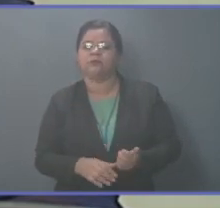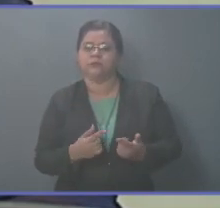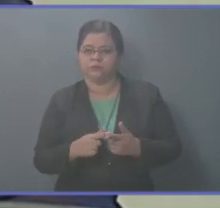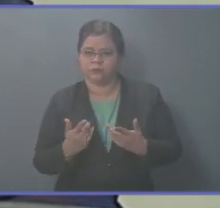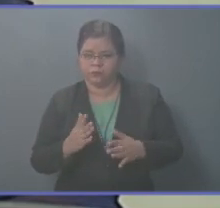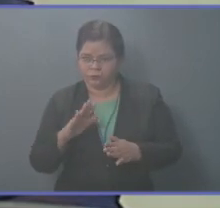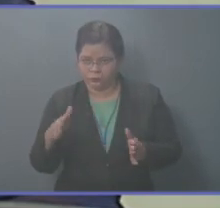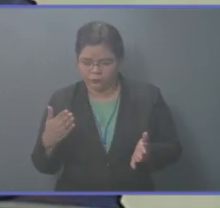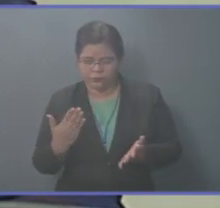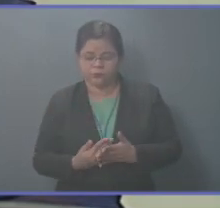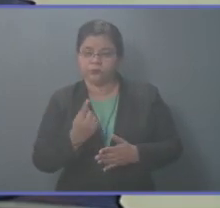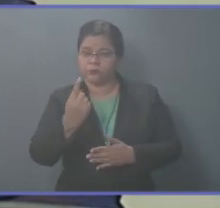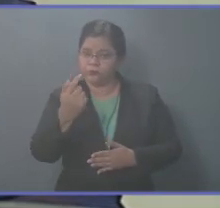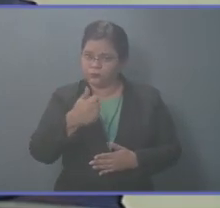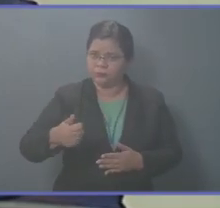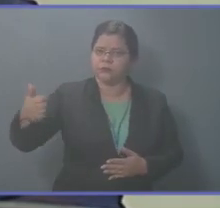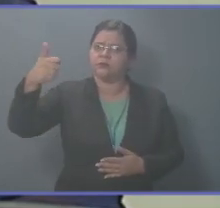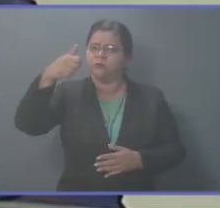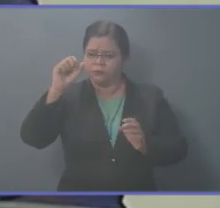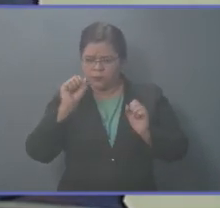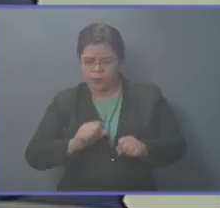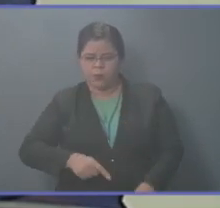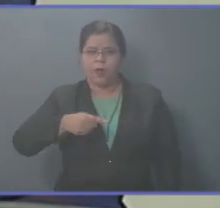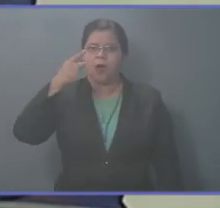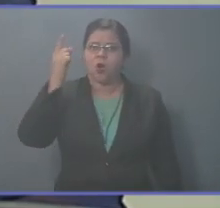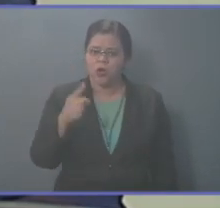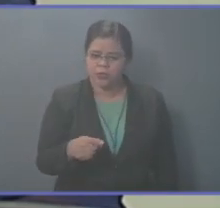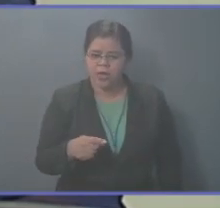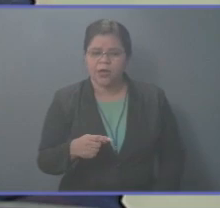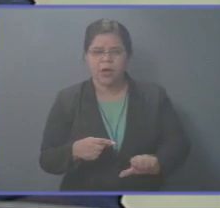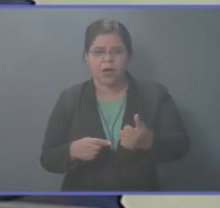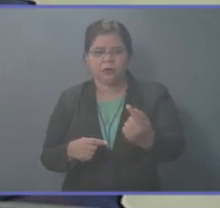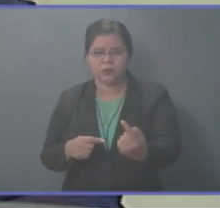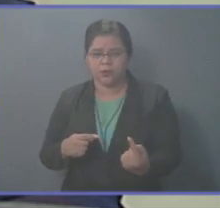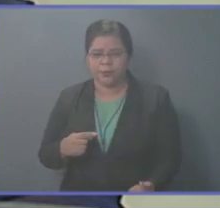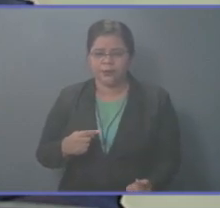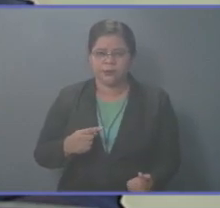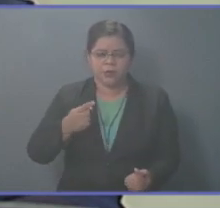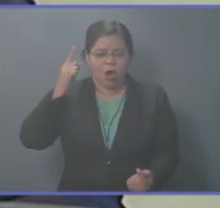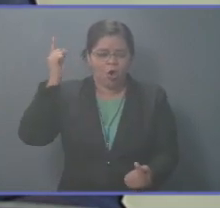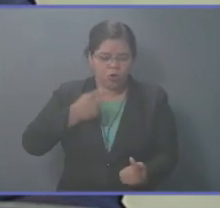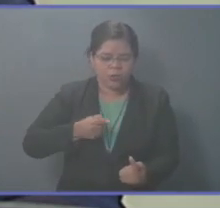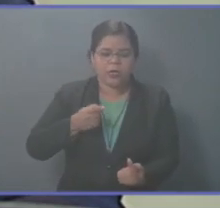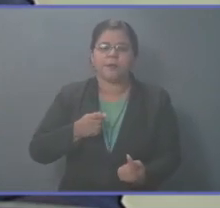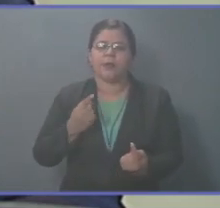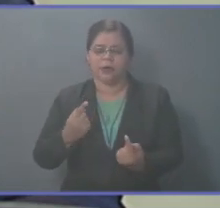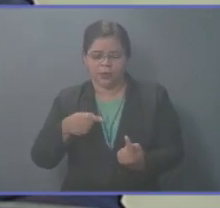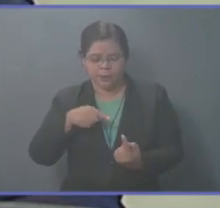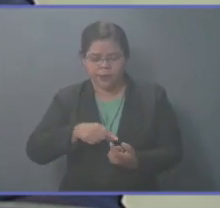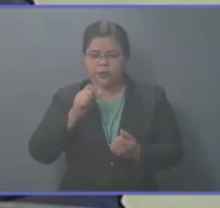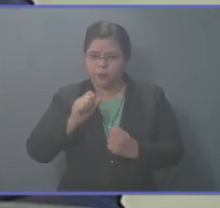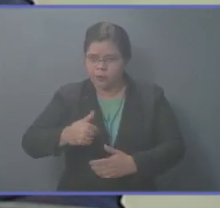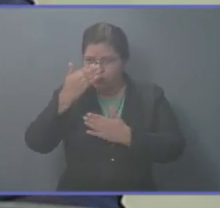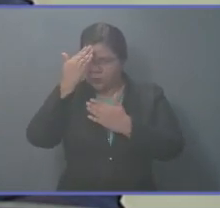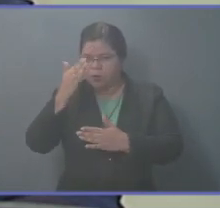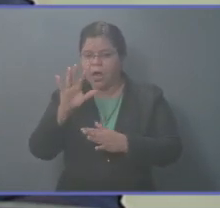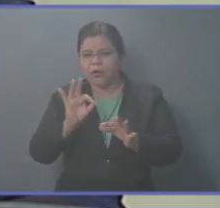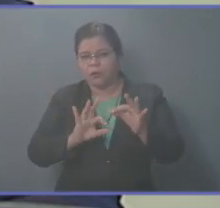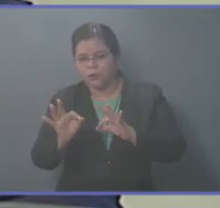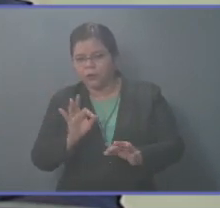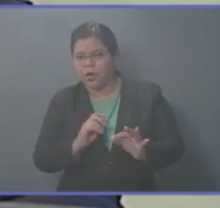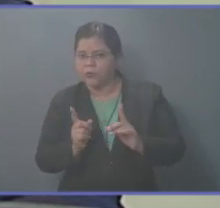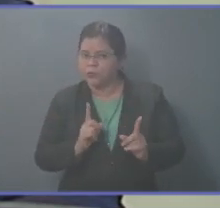que los superiores jerárquicos pueden ordenar a los subordinados el cumplimiento de determinados comportamientos